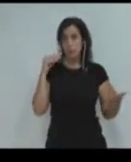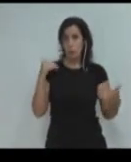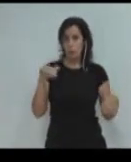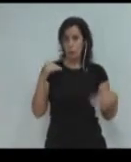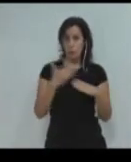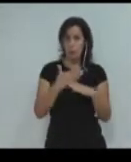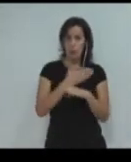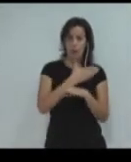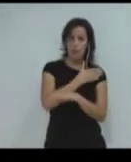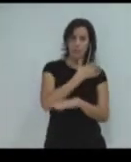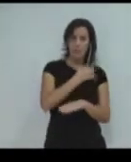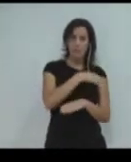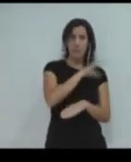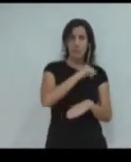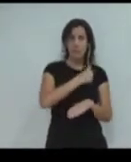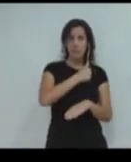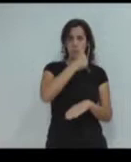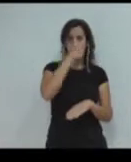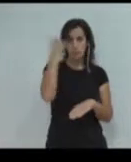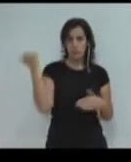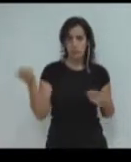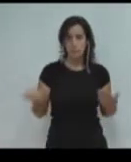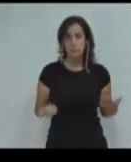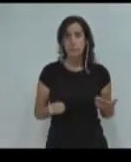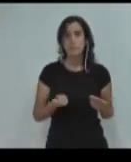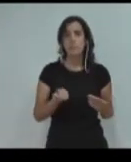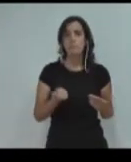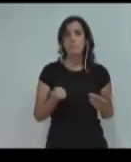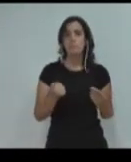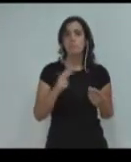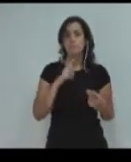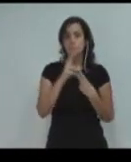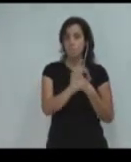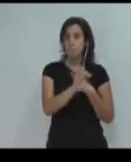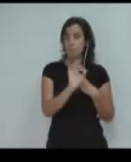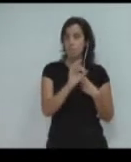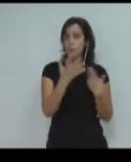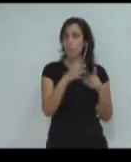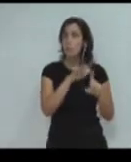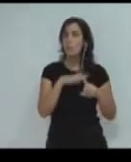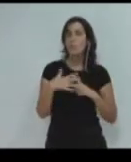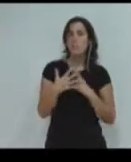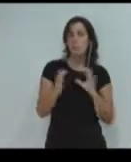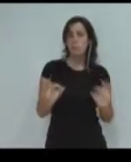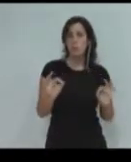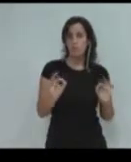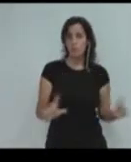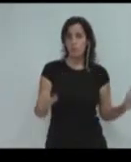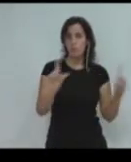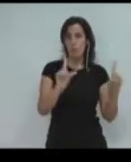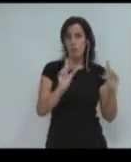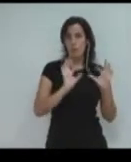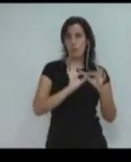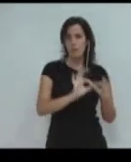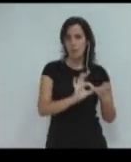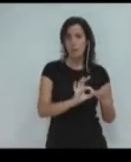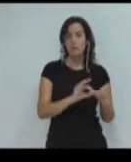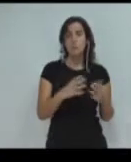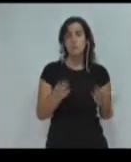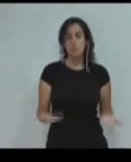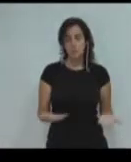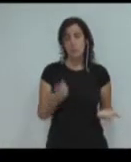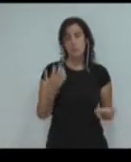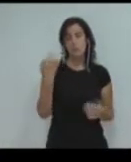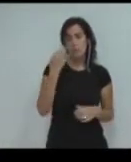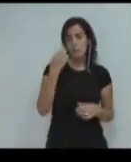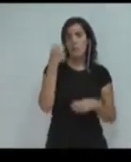entender antes muchas otras cosas. Así es, así es, la contextualización, efectivamente. Entonces, claro, eso requiere